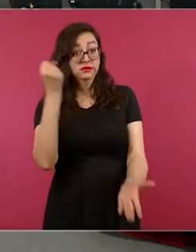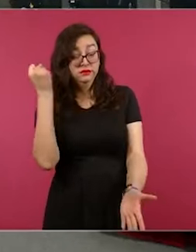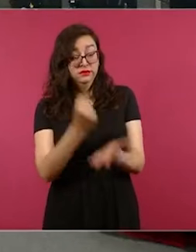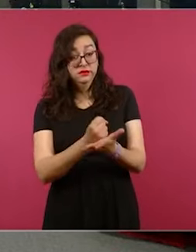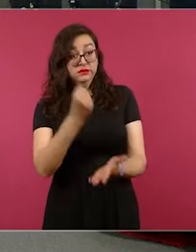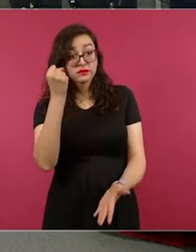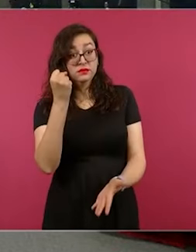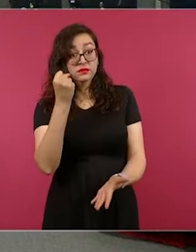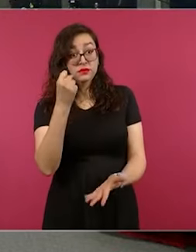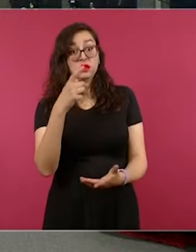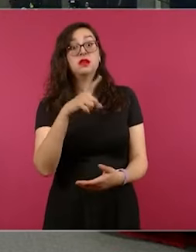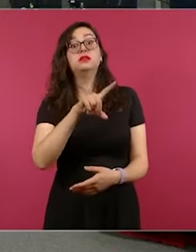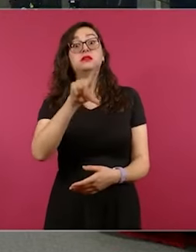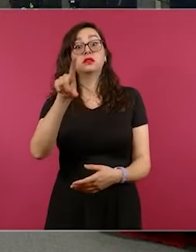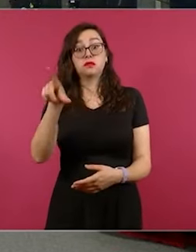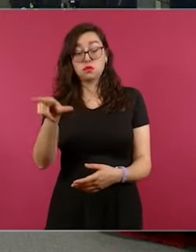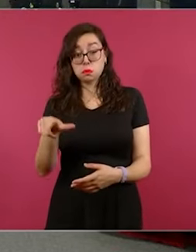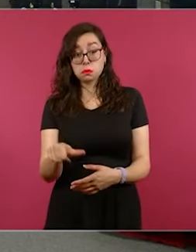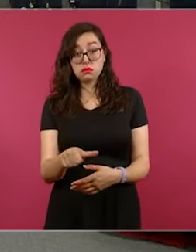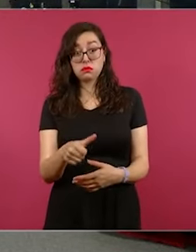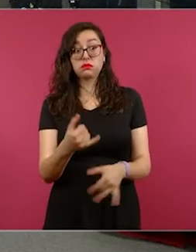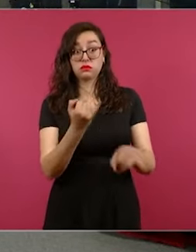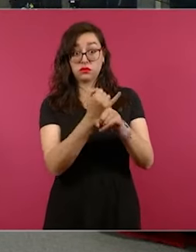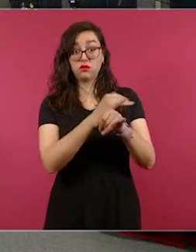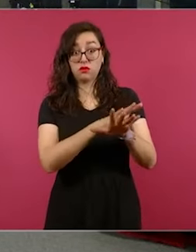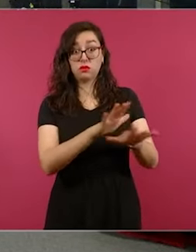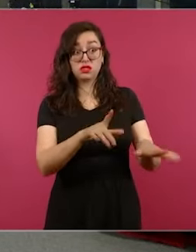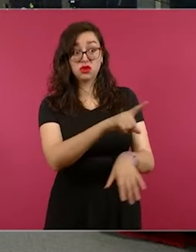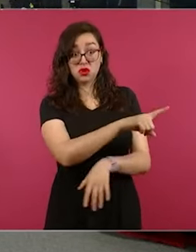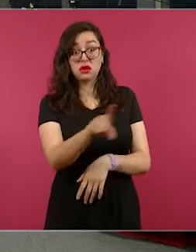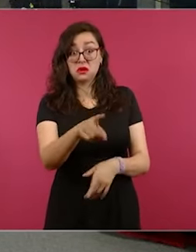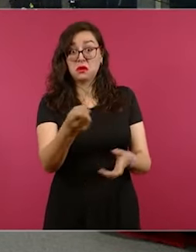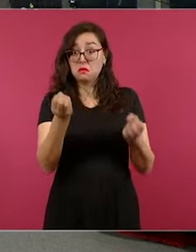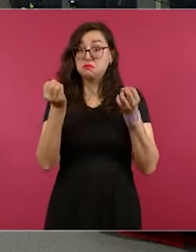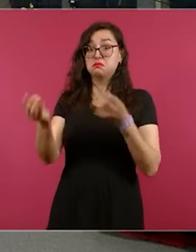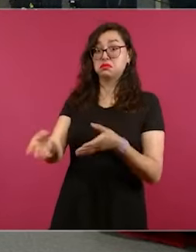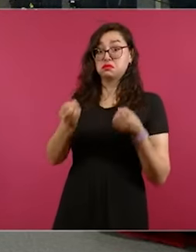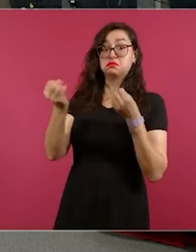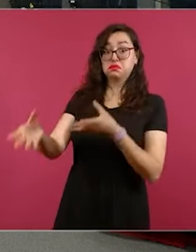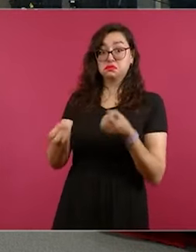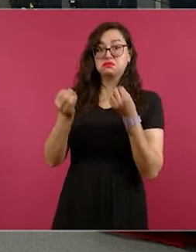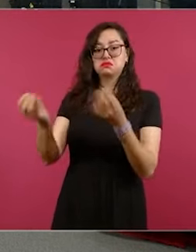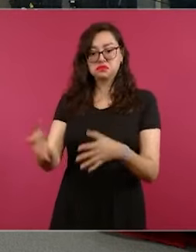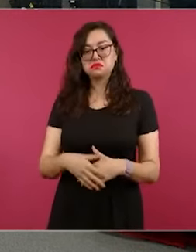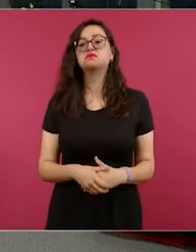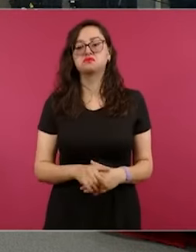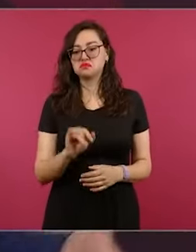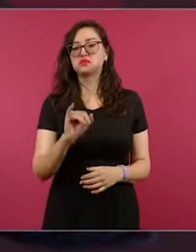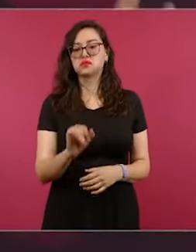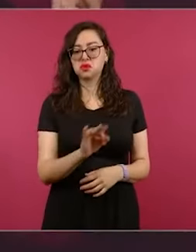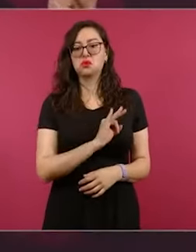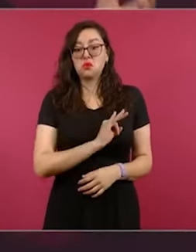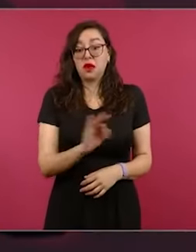para tener información? O sea, es algo. Sí, va a ayudar. Es un momento. Es algo puede clave. Ayudar, sí. Y tenemos que